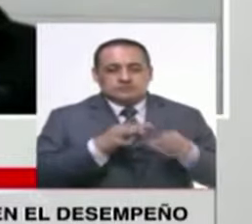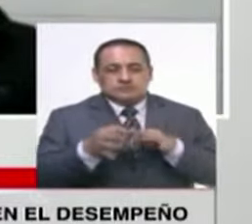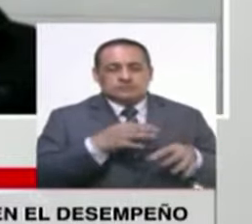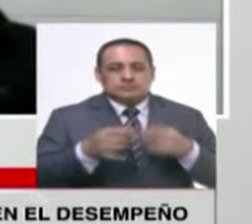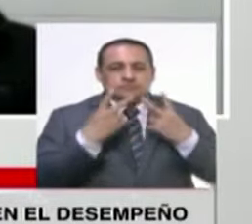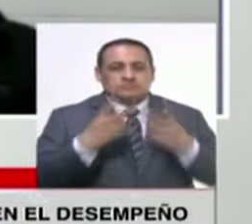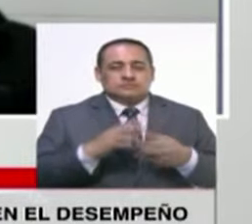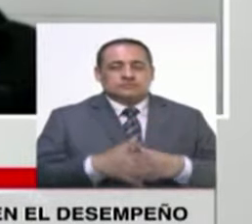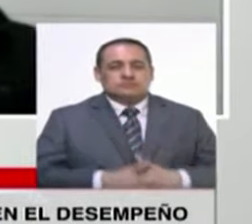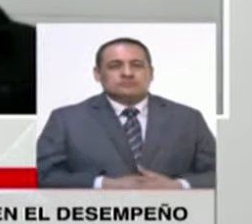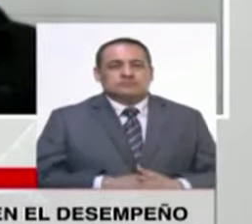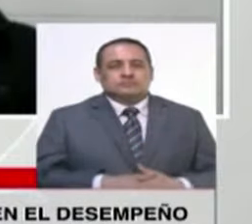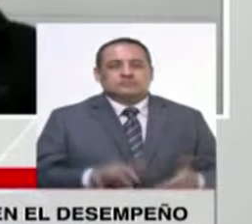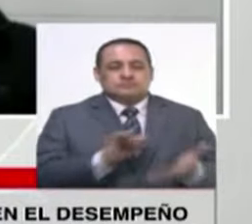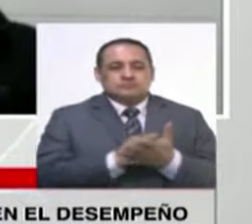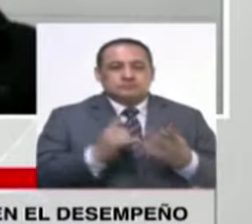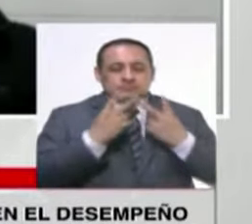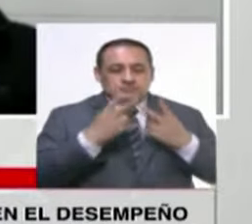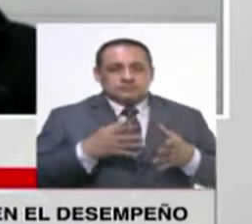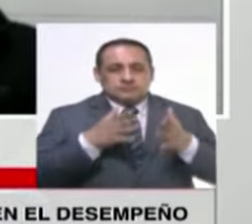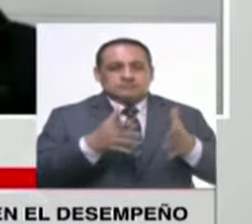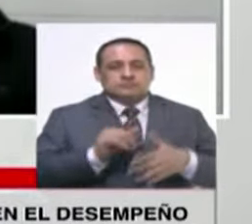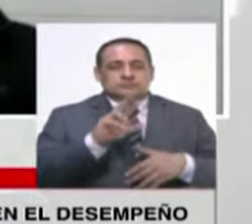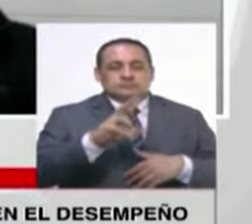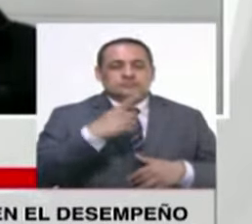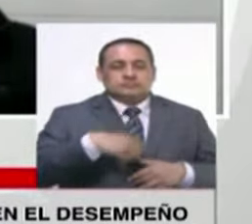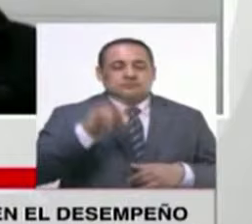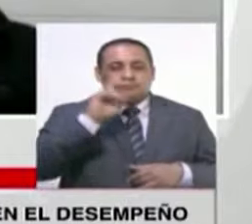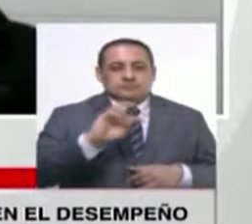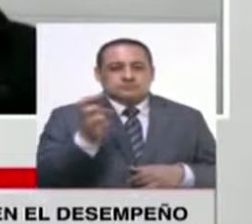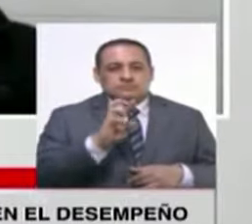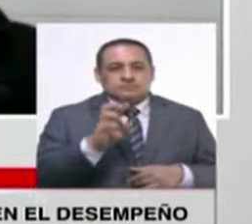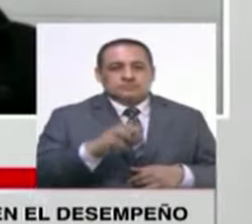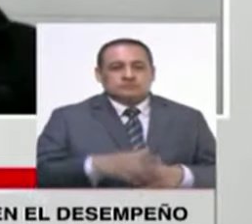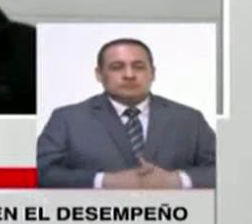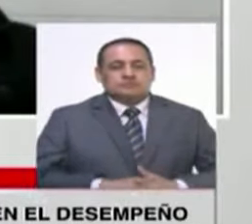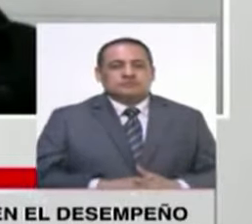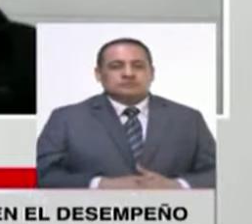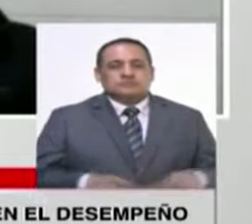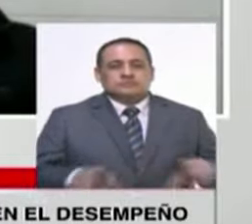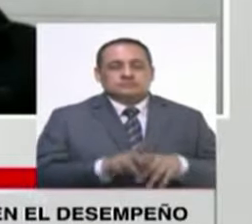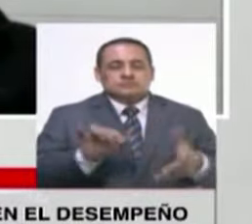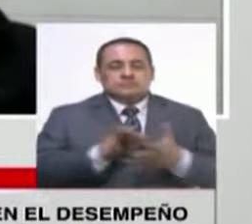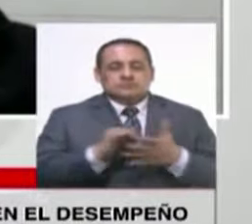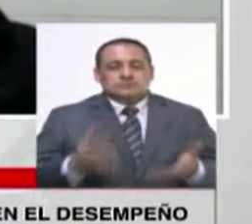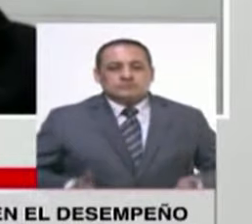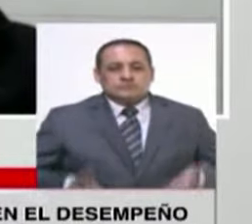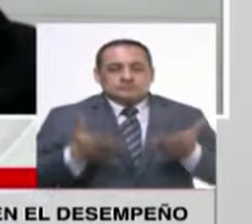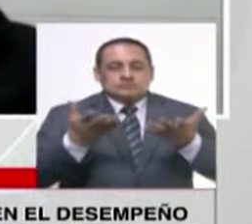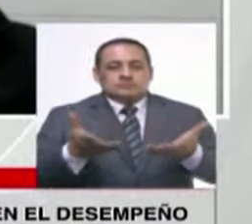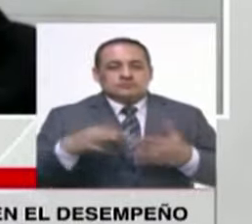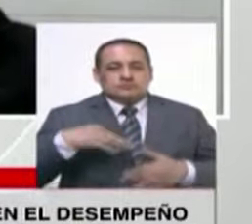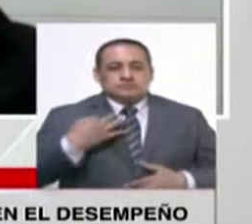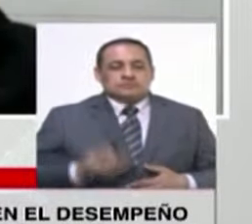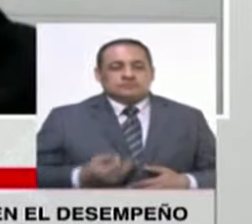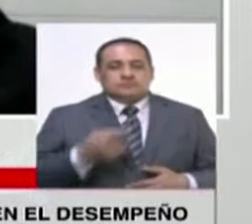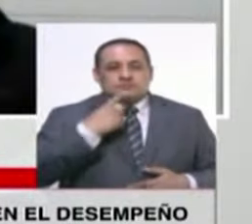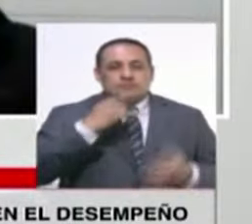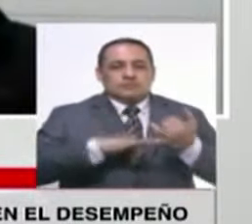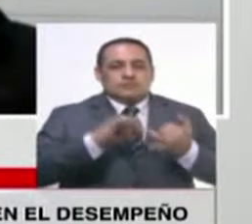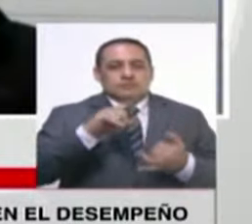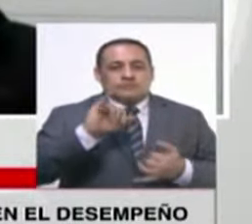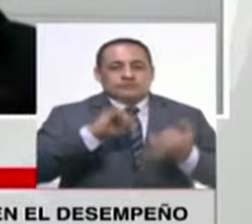mencionar de que corrió 3 millones de dólares que iban a ser entregados al señor